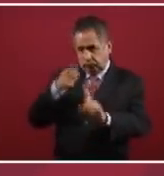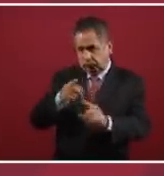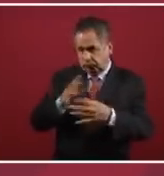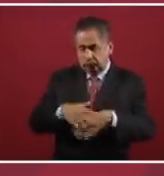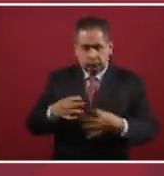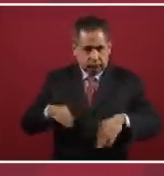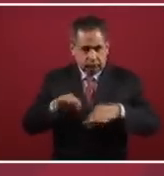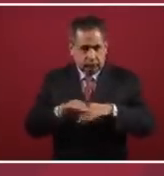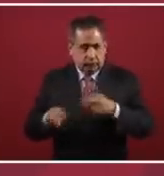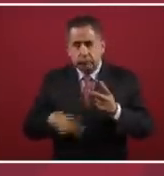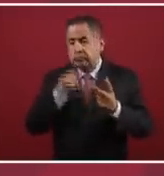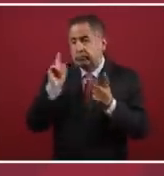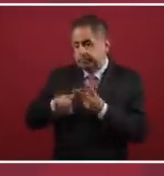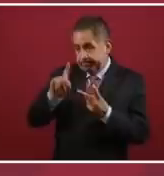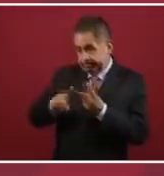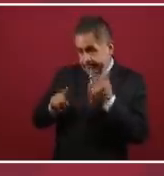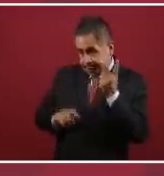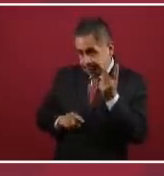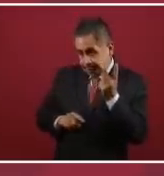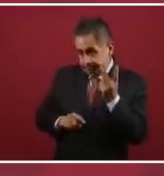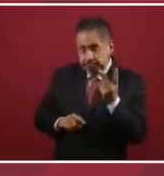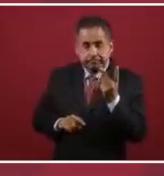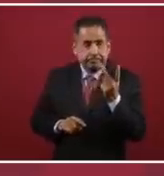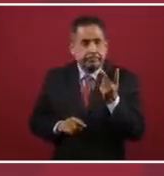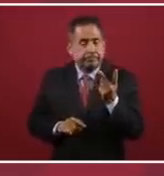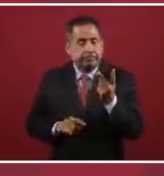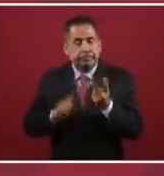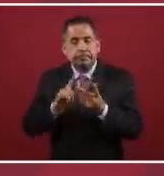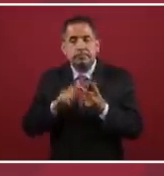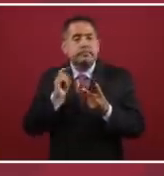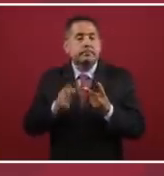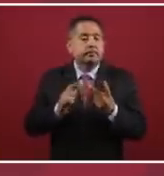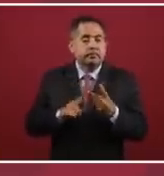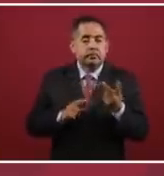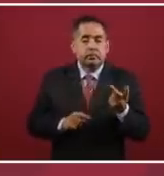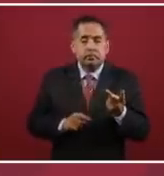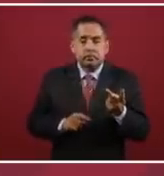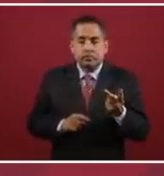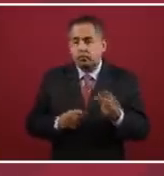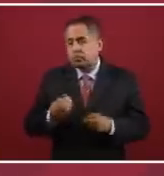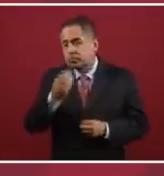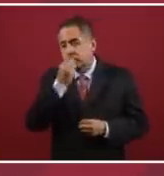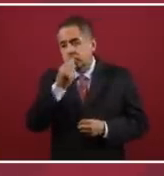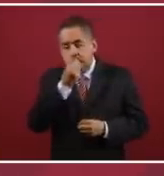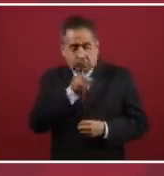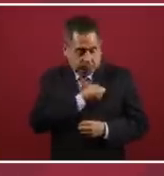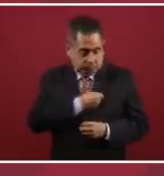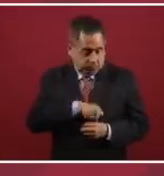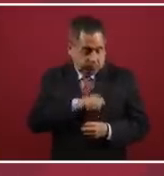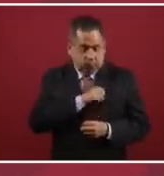principal. Y la otra campaña es la de la alimentación sana.